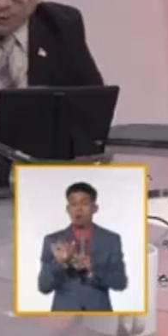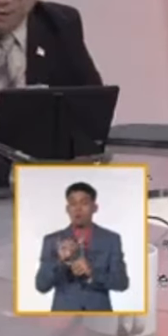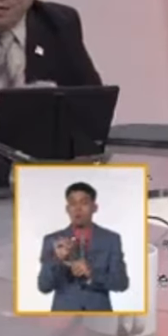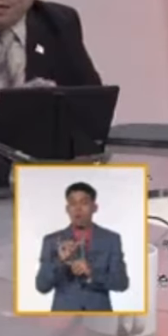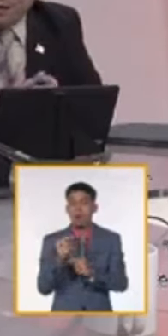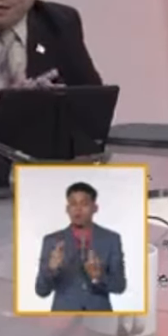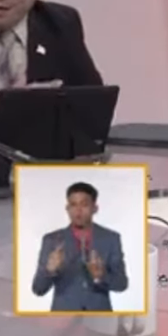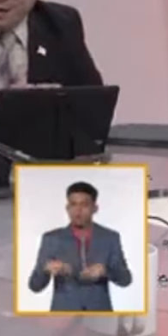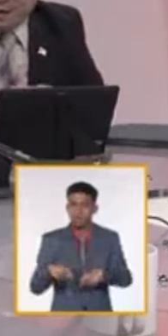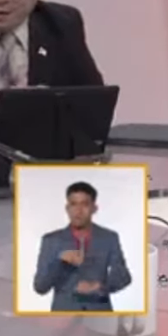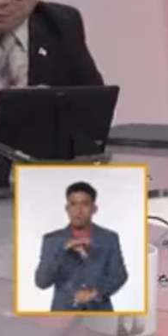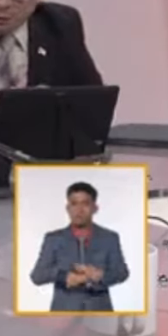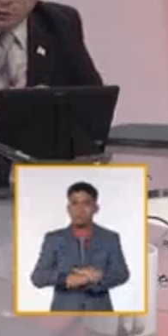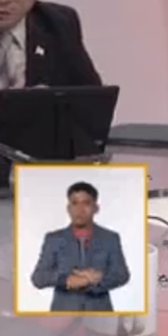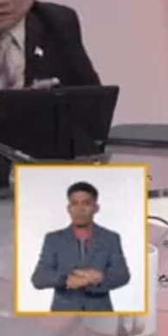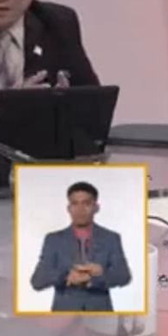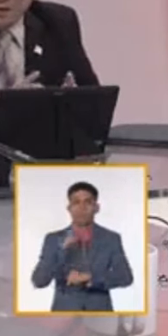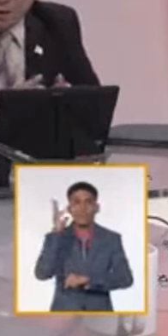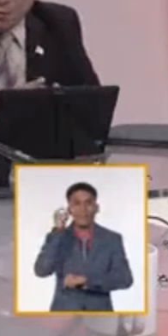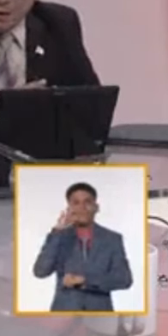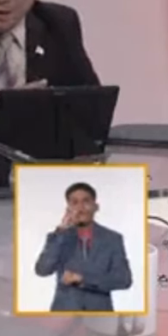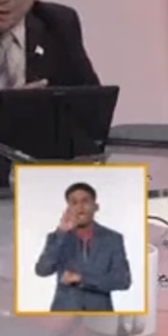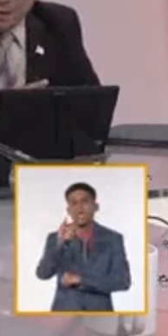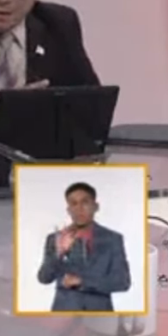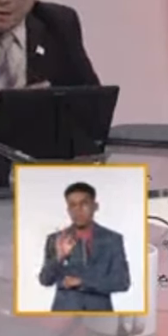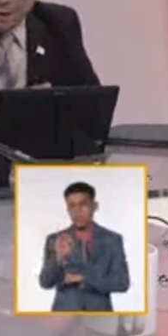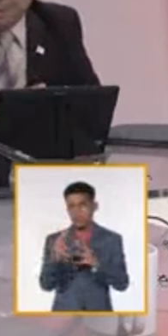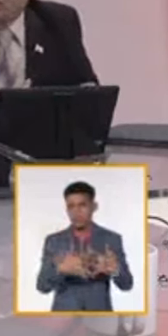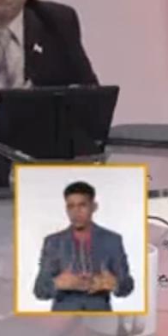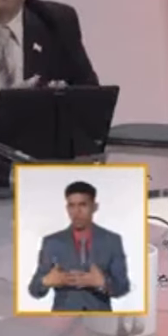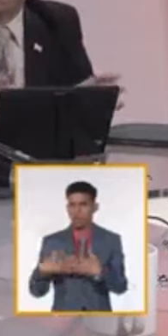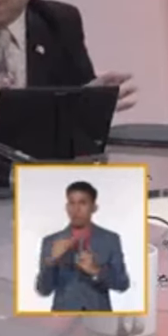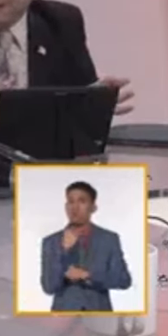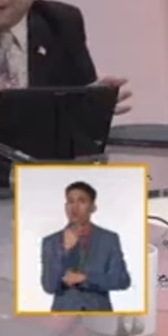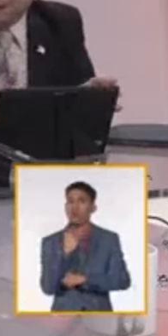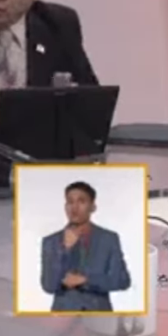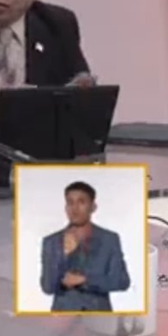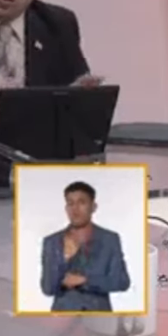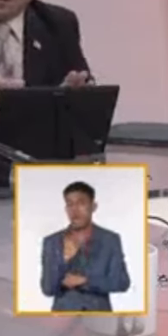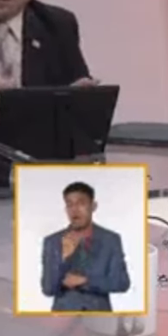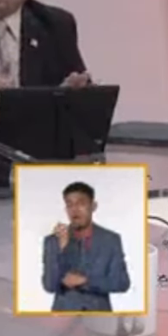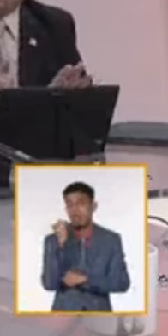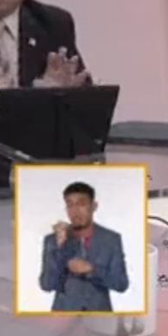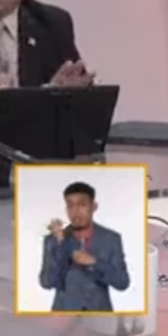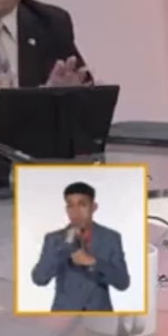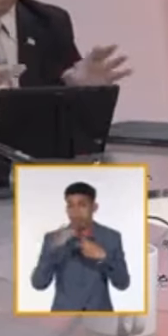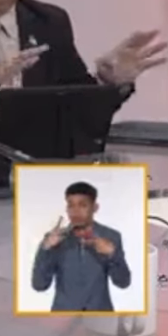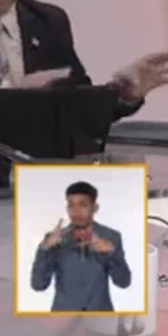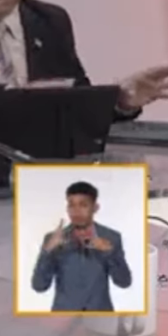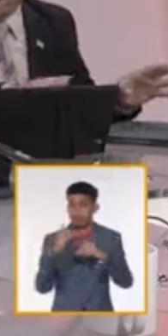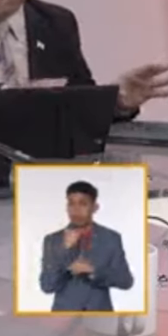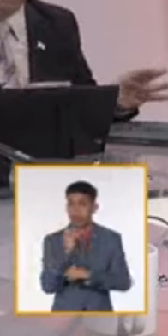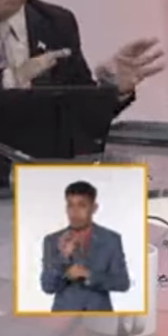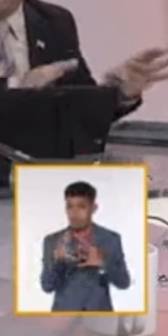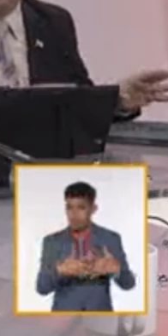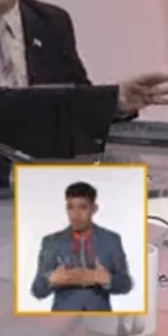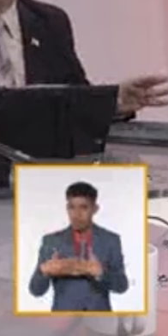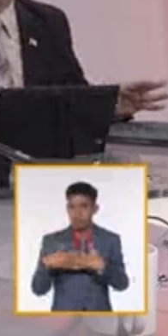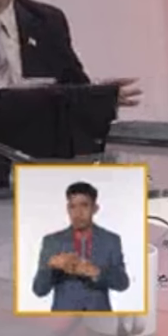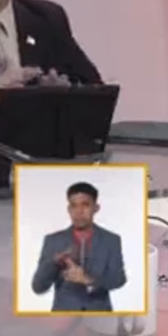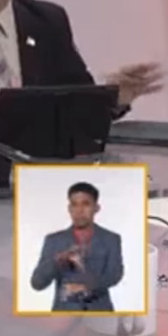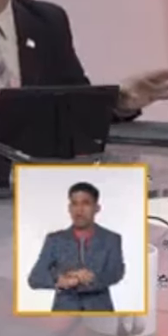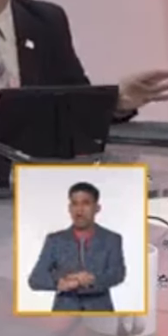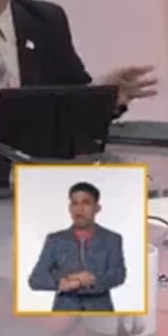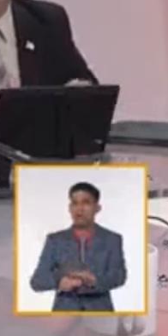el FBI en el aeropuerto. Es decir, es una represión total a todo lo que sea, represente